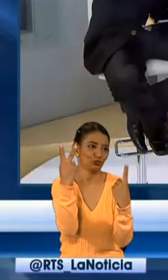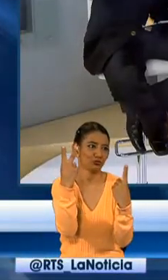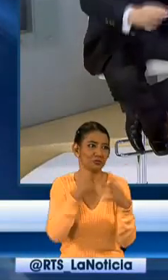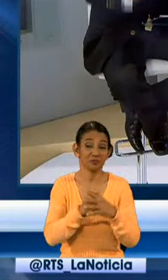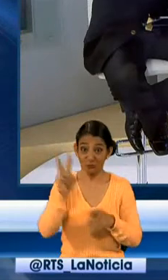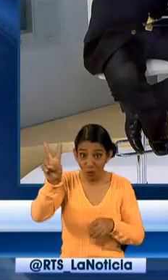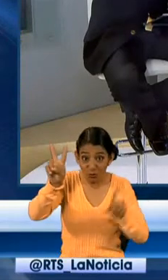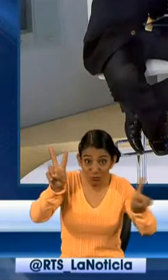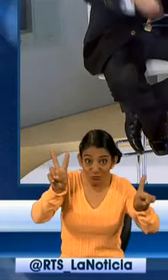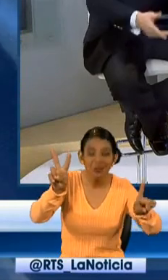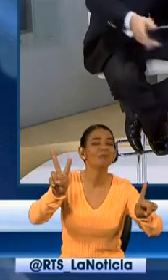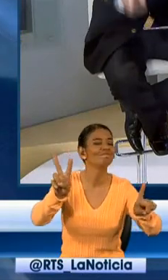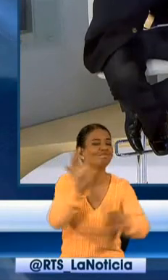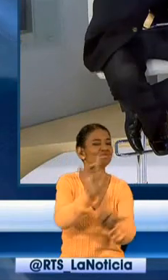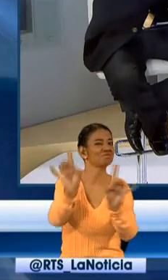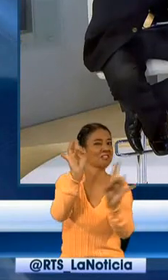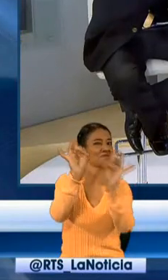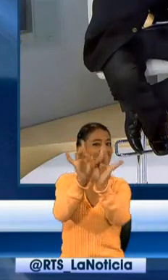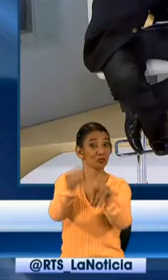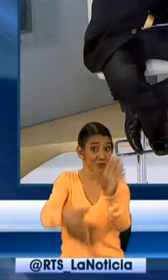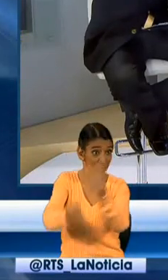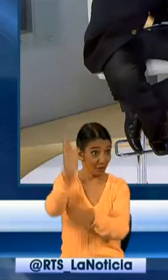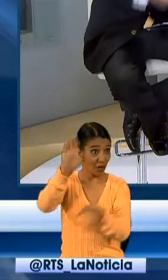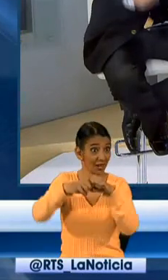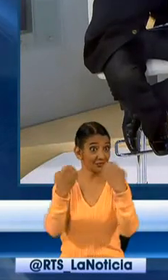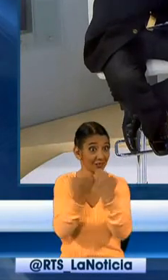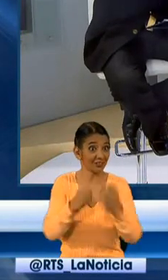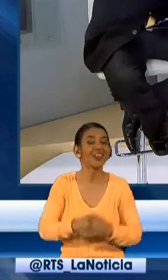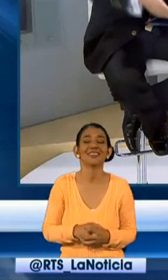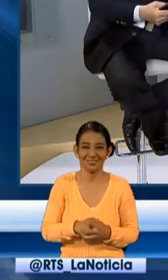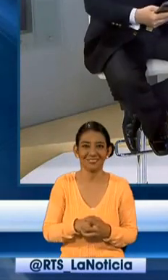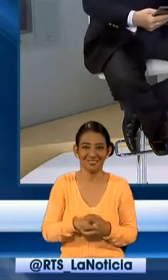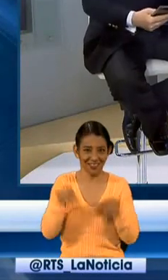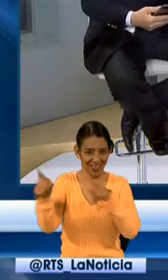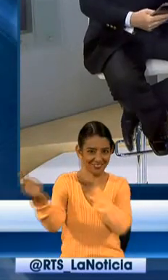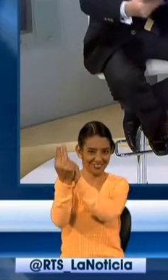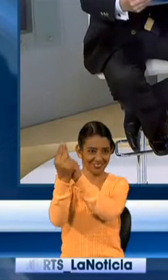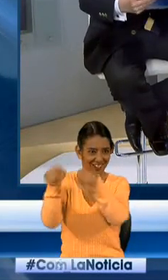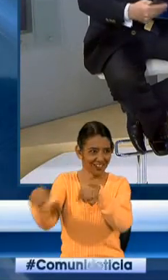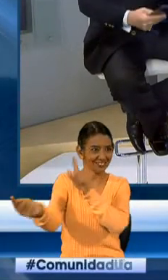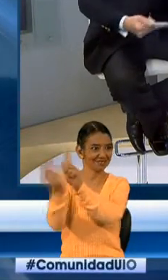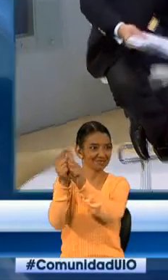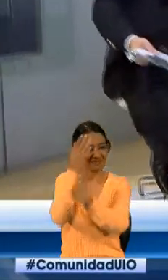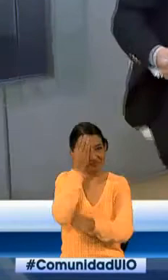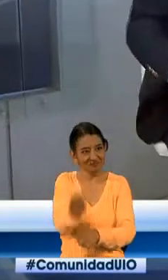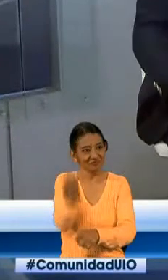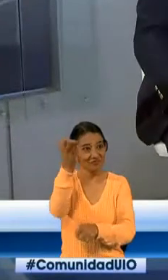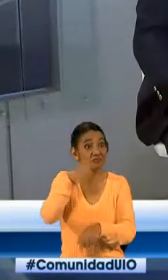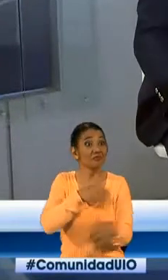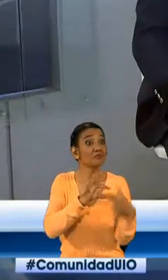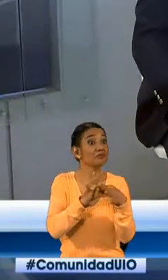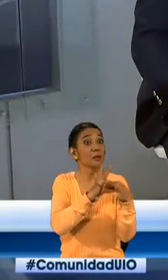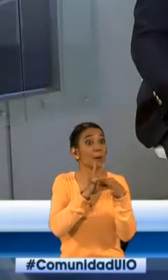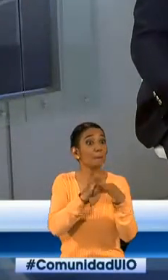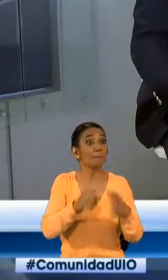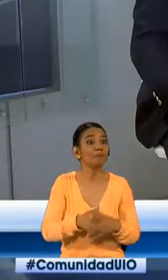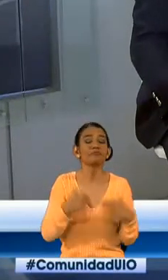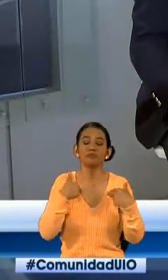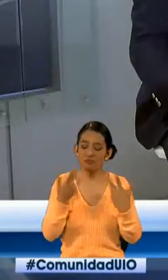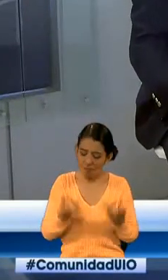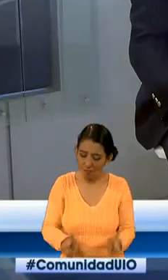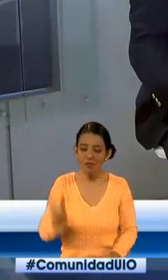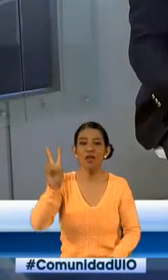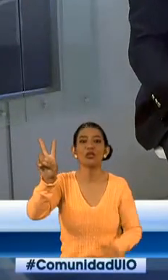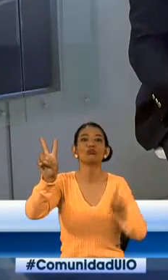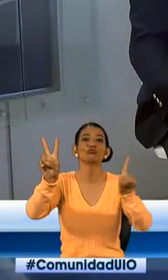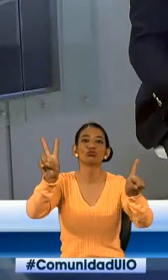Ahí está. 2-1. Perfecto, Renan. Te vas al estadio, me imagino. Ahí nos vemos, mi querido Renan. Ahí nos veremos. Buen día también. Y mi Ali. Yo también, le voy a 2-1.